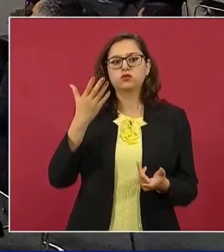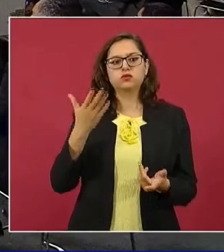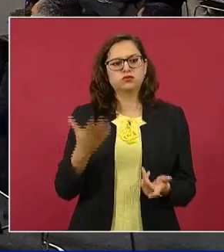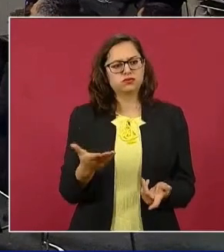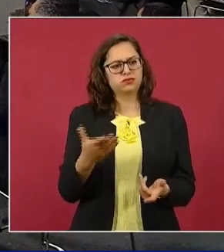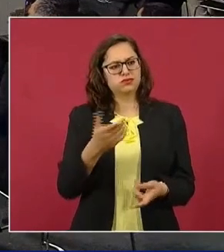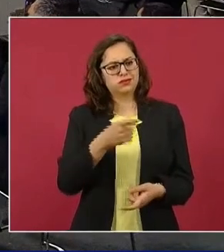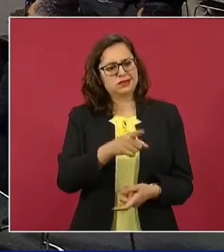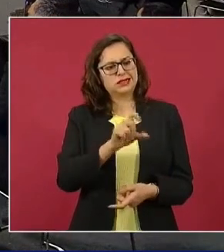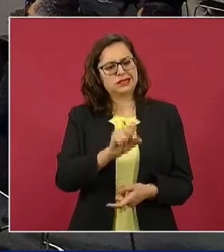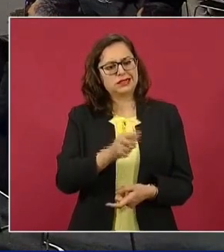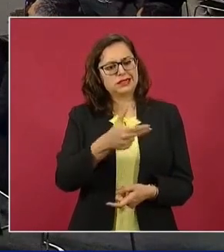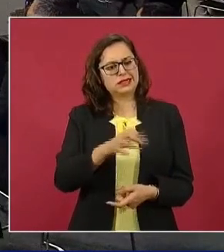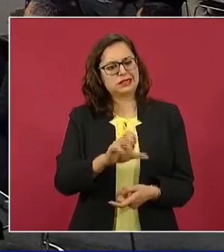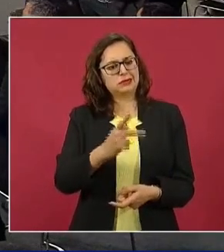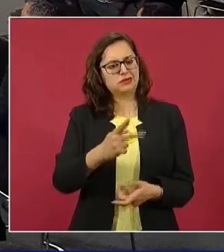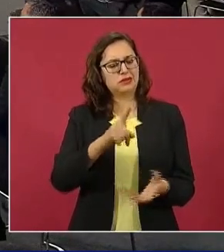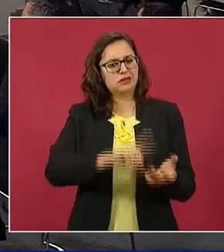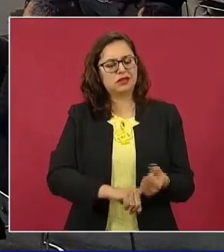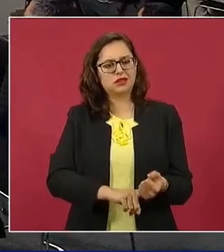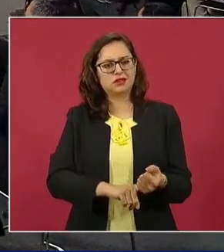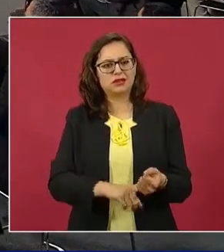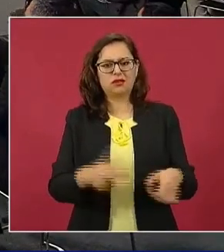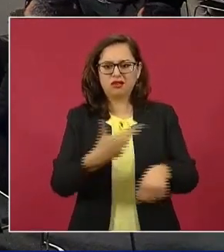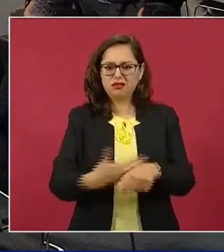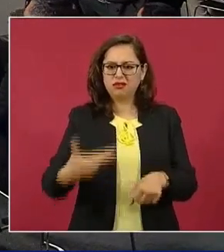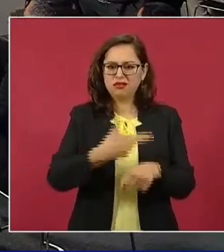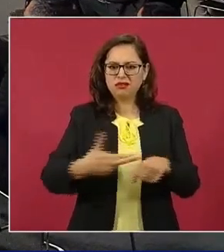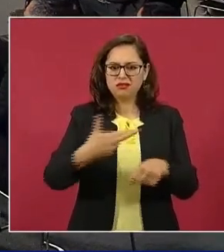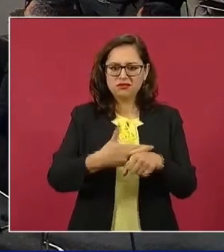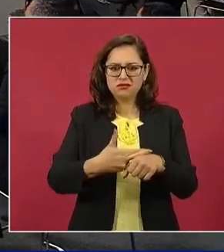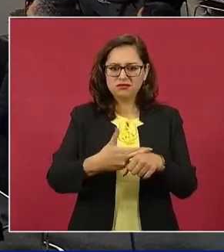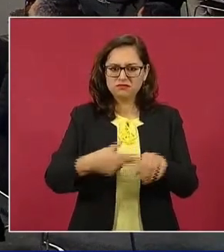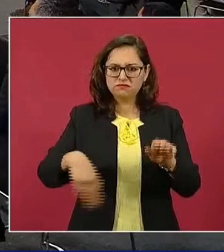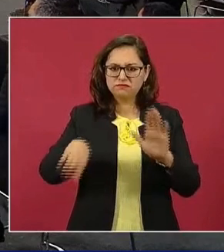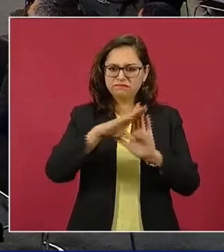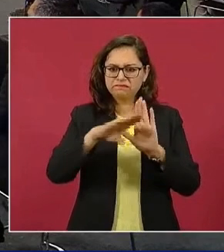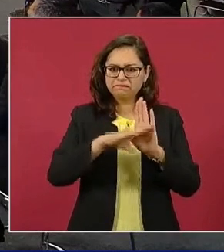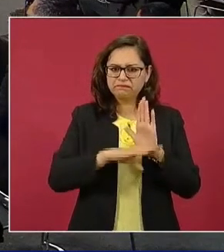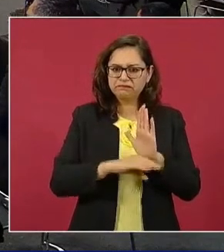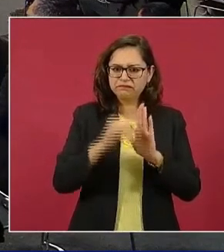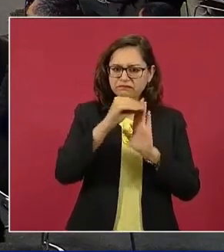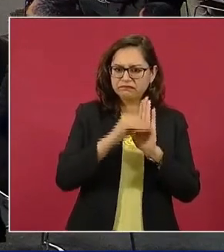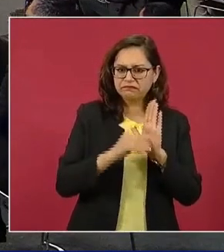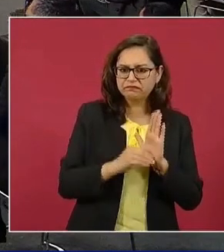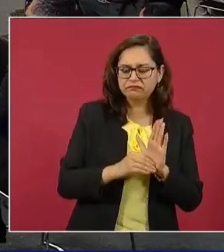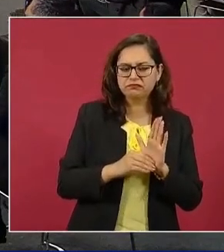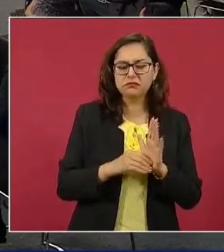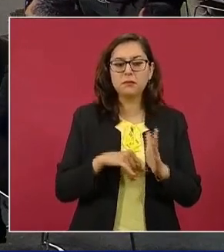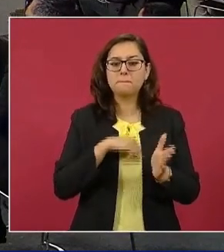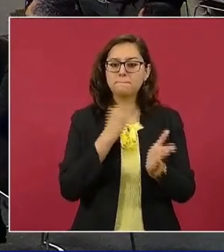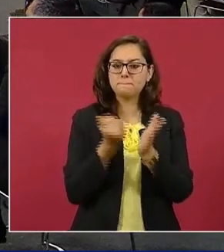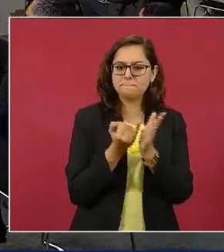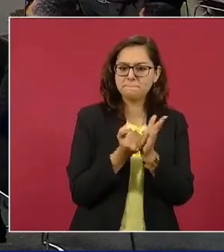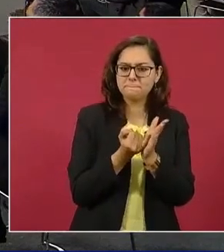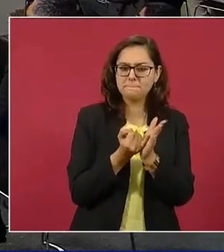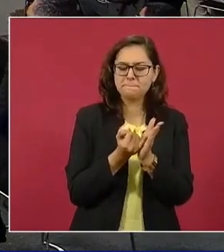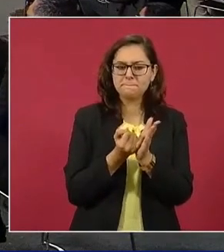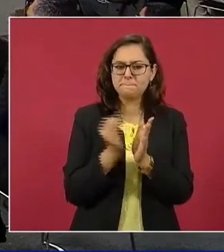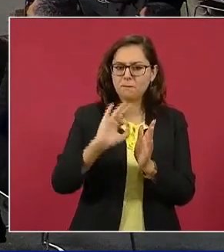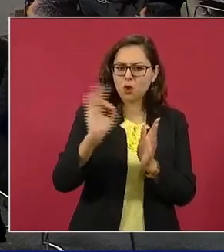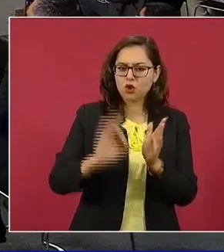establecieron que el plan de apoyo fiscal va a durar 2 años.